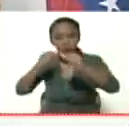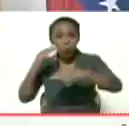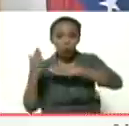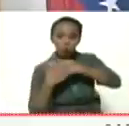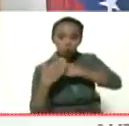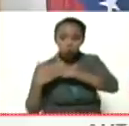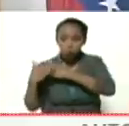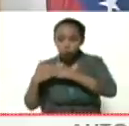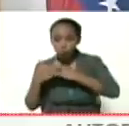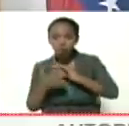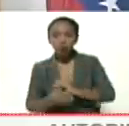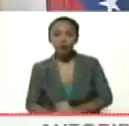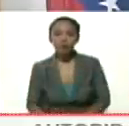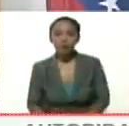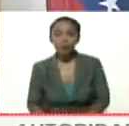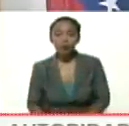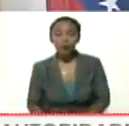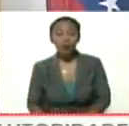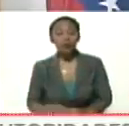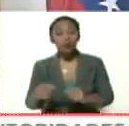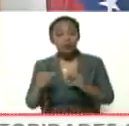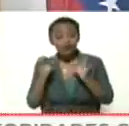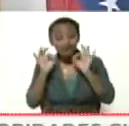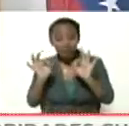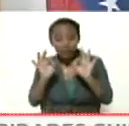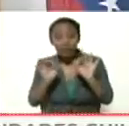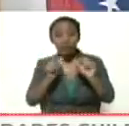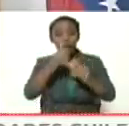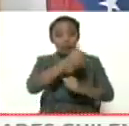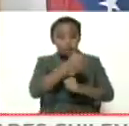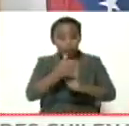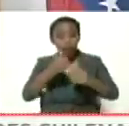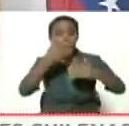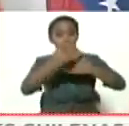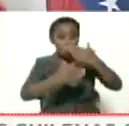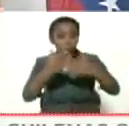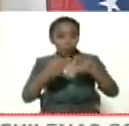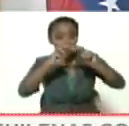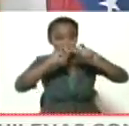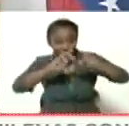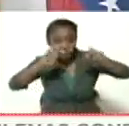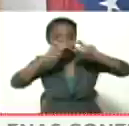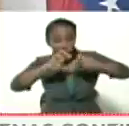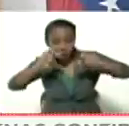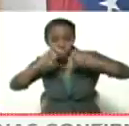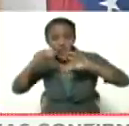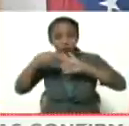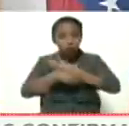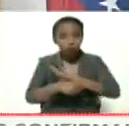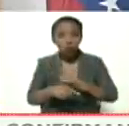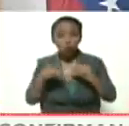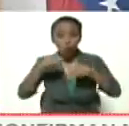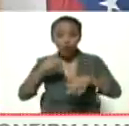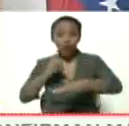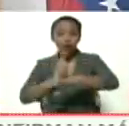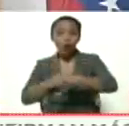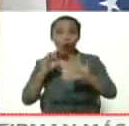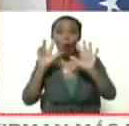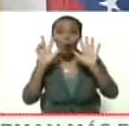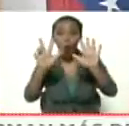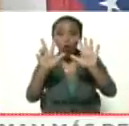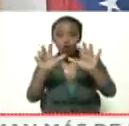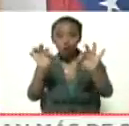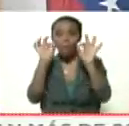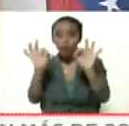¿no? Al pelo, al detalle, ¿no? Estamos ahorita, son las 8 en punto de la noche, es la hora